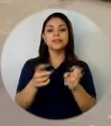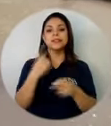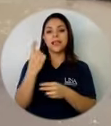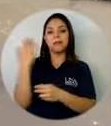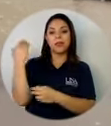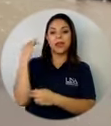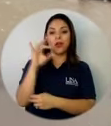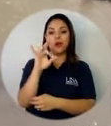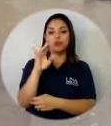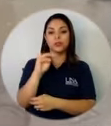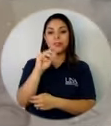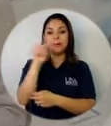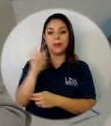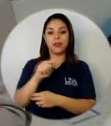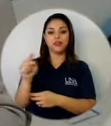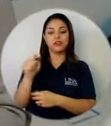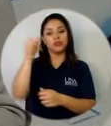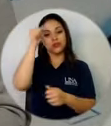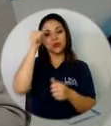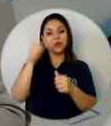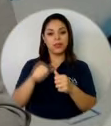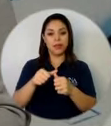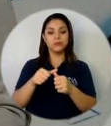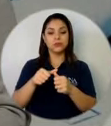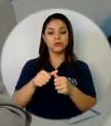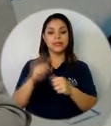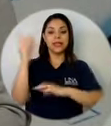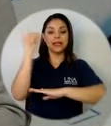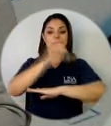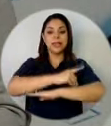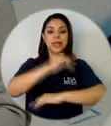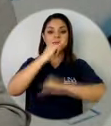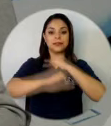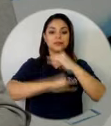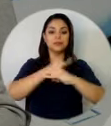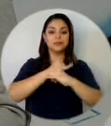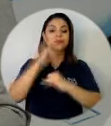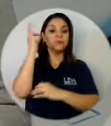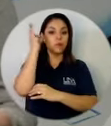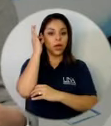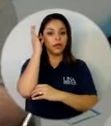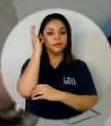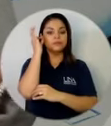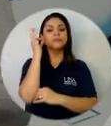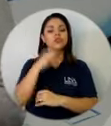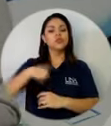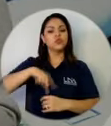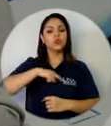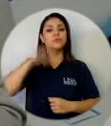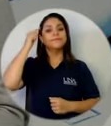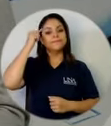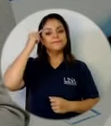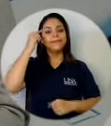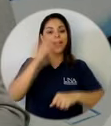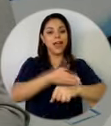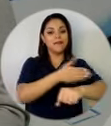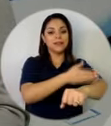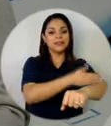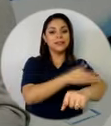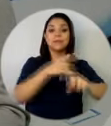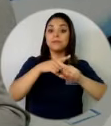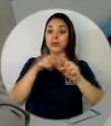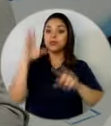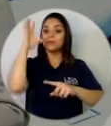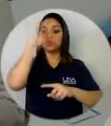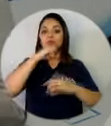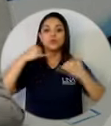cada 8 de marzo que conmemoramos, ¿verdad?, el Día Internacional de la Mujer, nos damos cuenta Sí, reflexionamos de los avances, pero